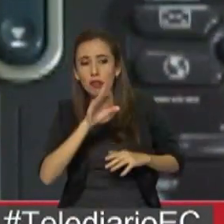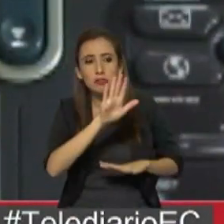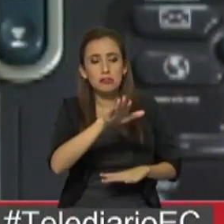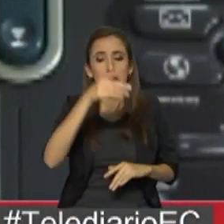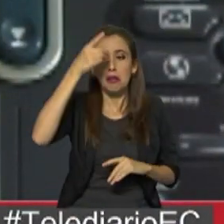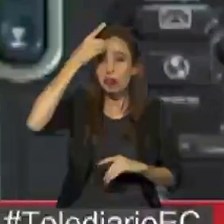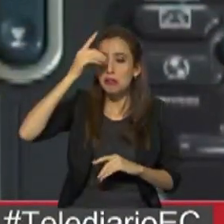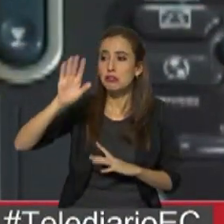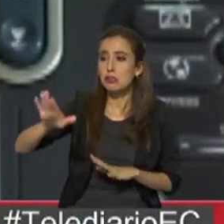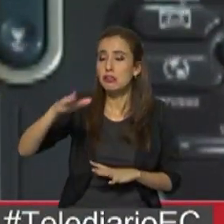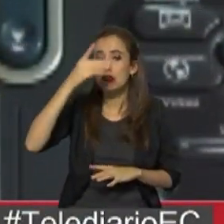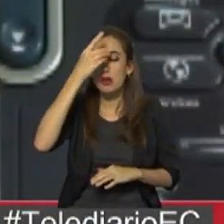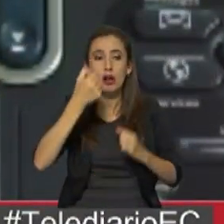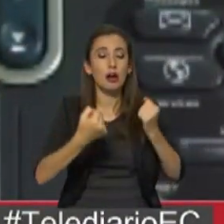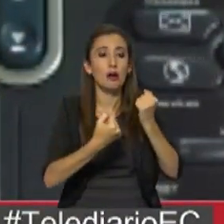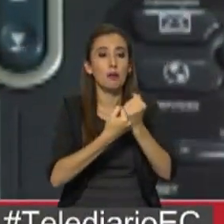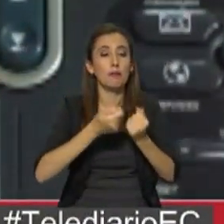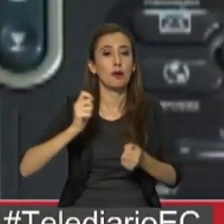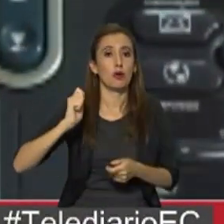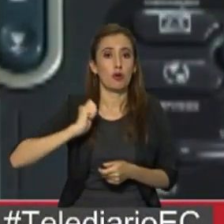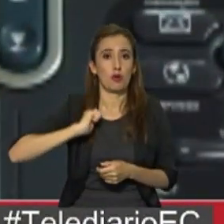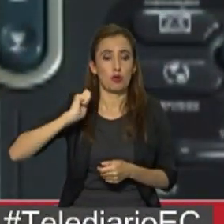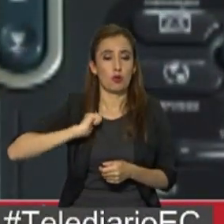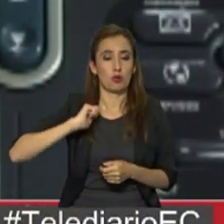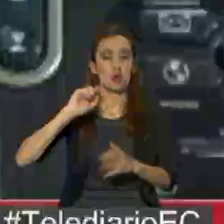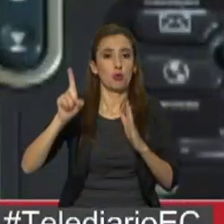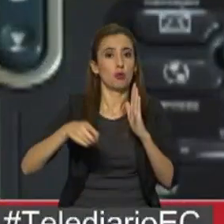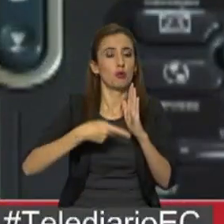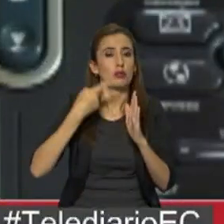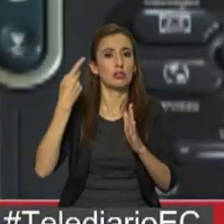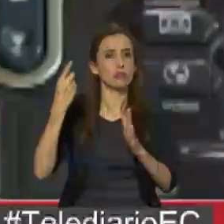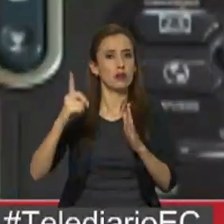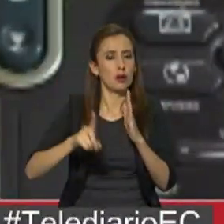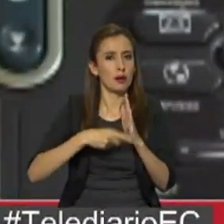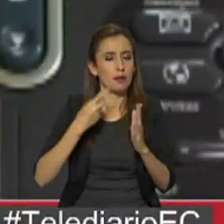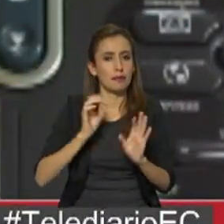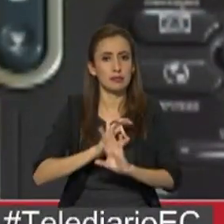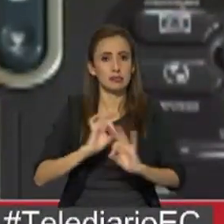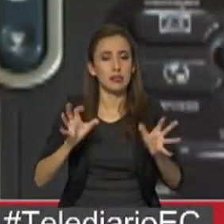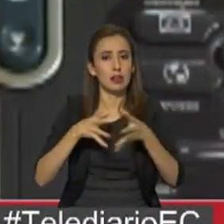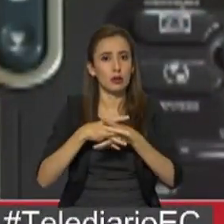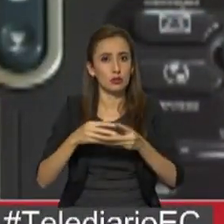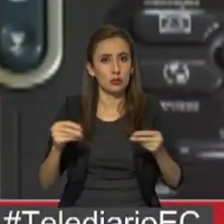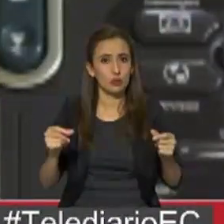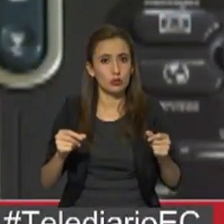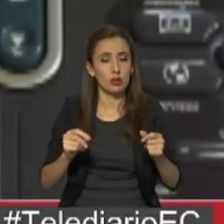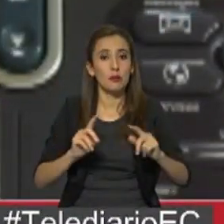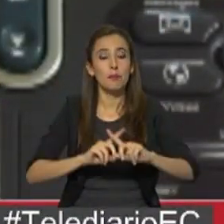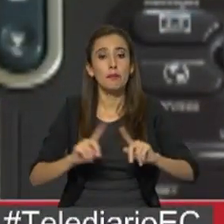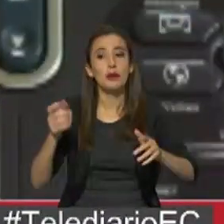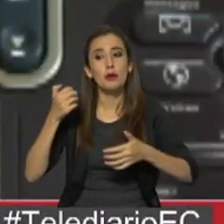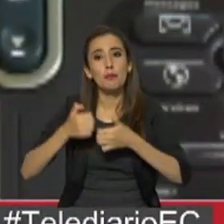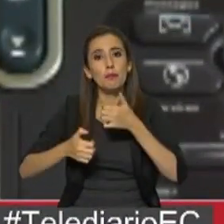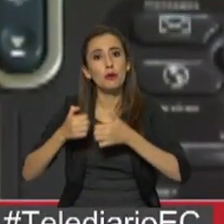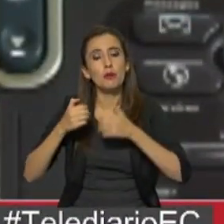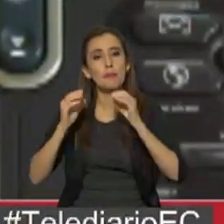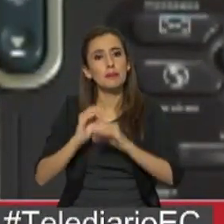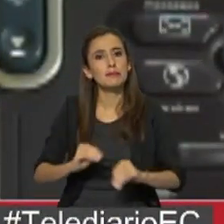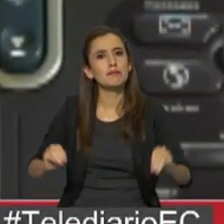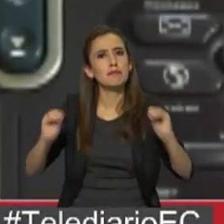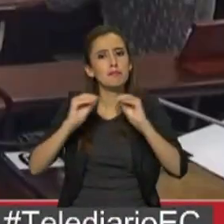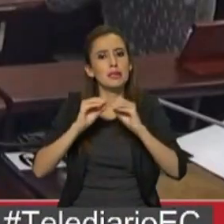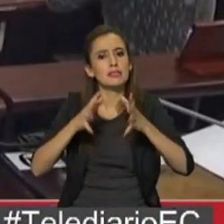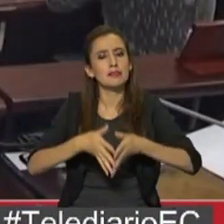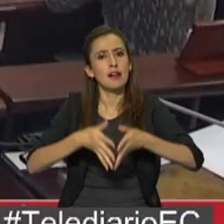aporte desde el sueldo de la terroristas por una sola vez para solucionar algún problema de emergente pero el problema del país desde una magnitud